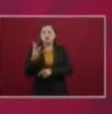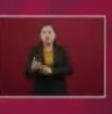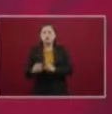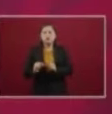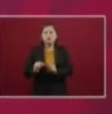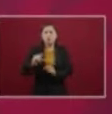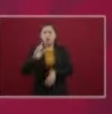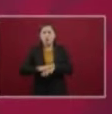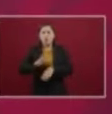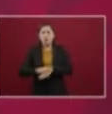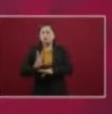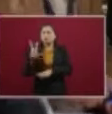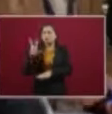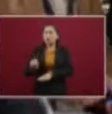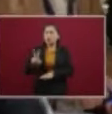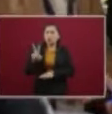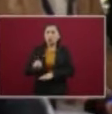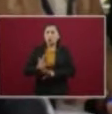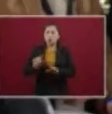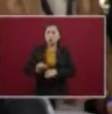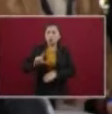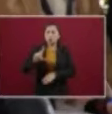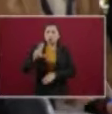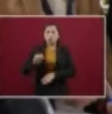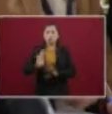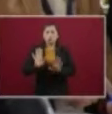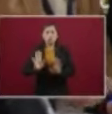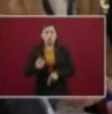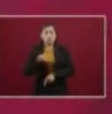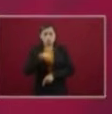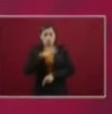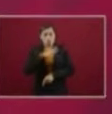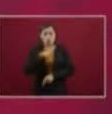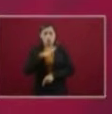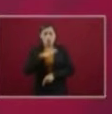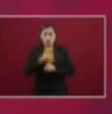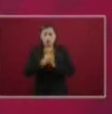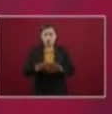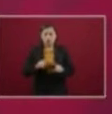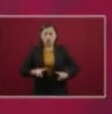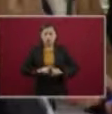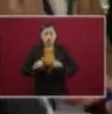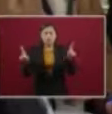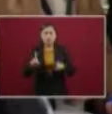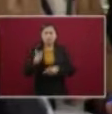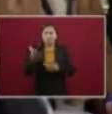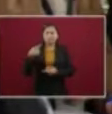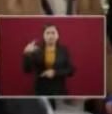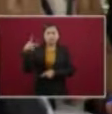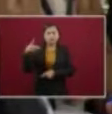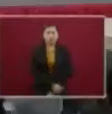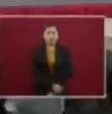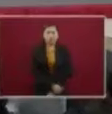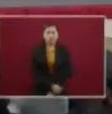realidad. El periodista de Univisión sacó los datos diciendo, pues son del Sistema Nacional de Seguridad Pública. Sí.